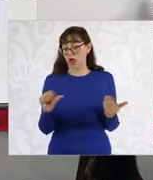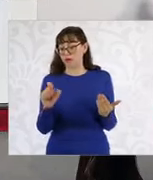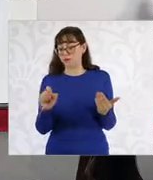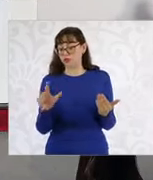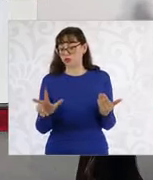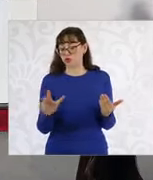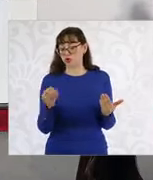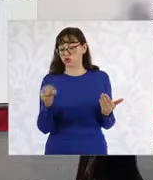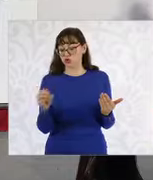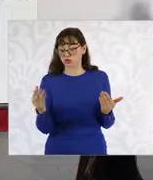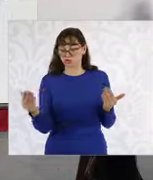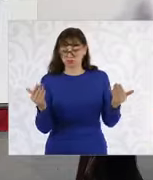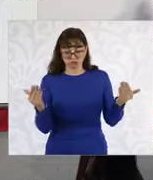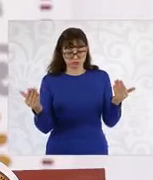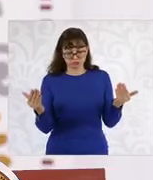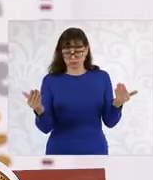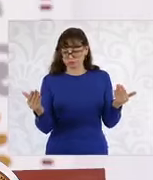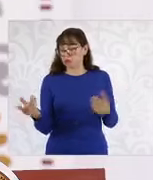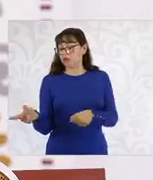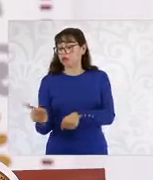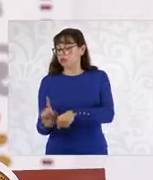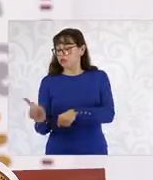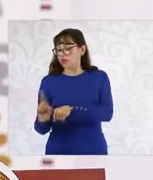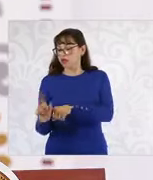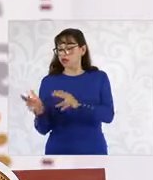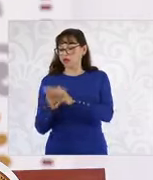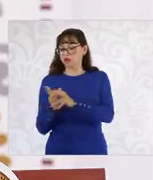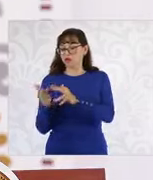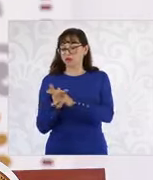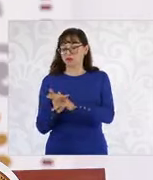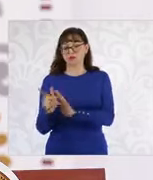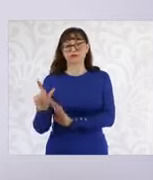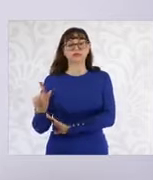de octubre, se registra un promedio diario de